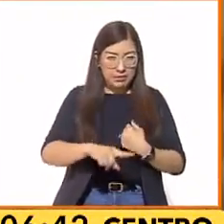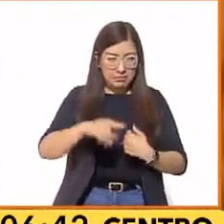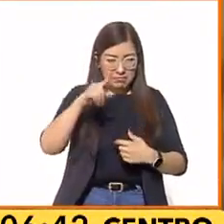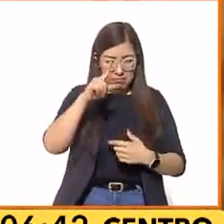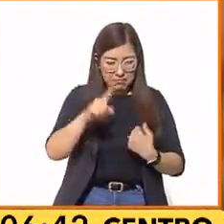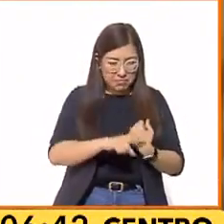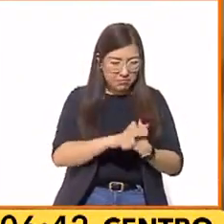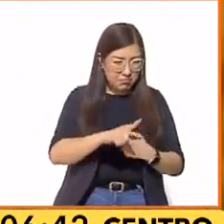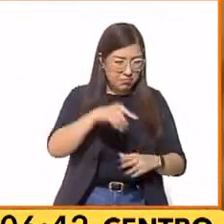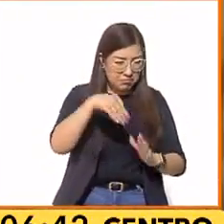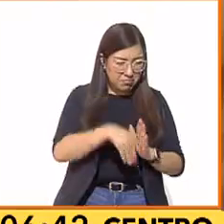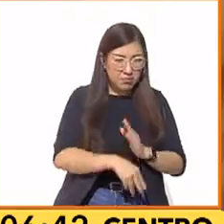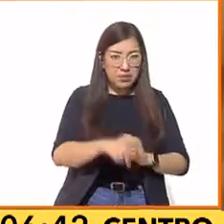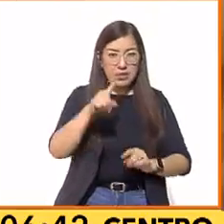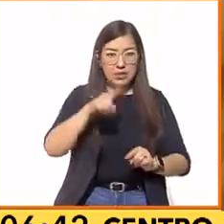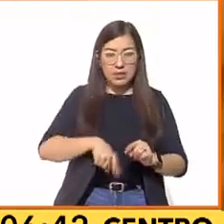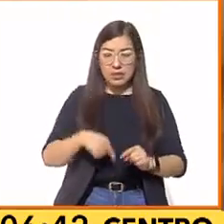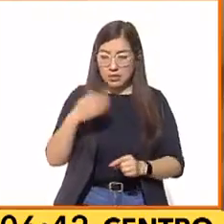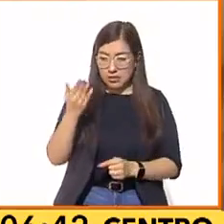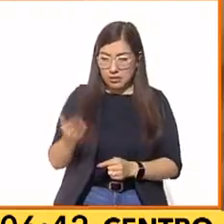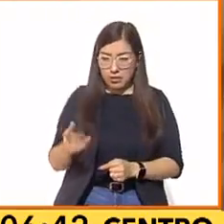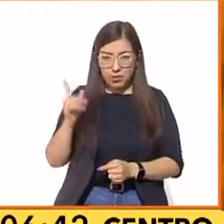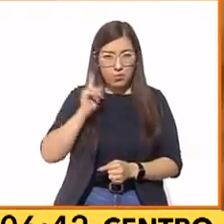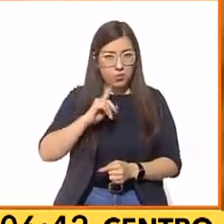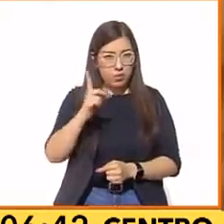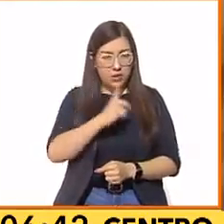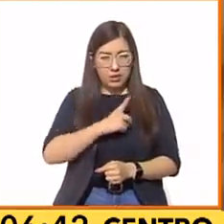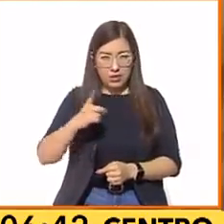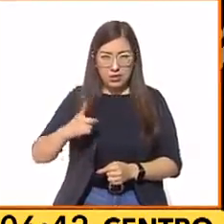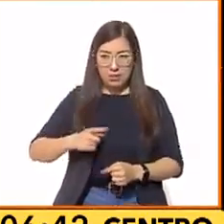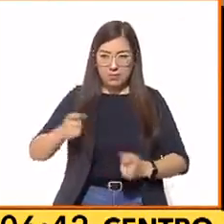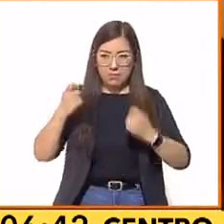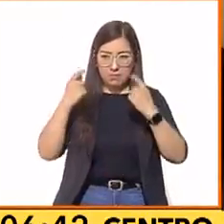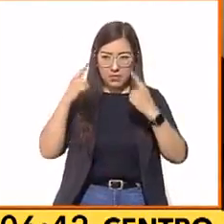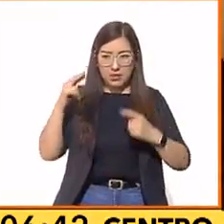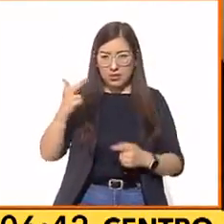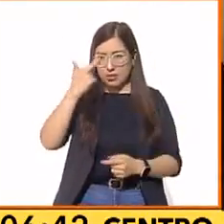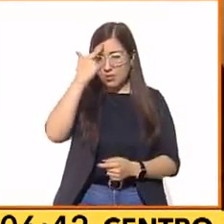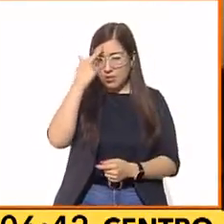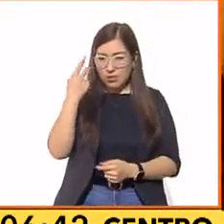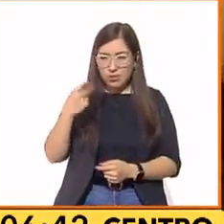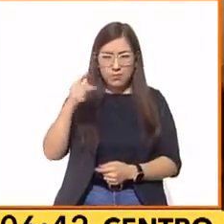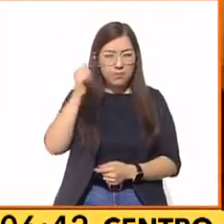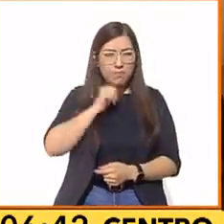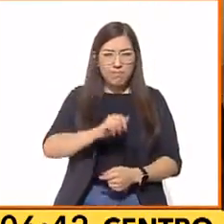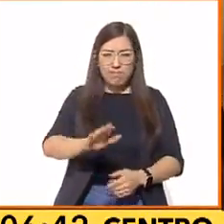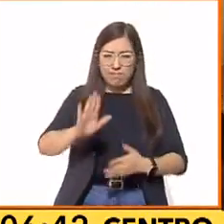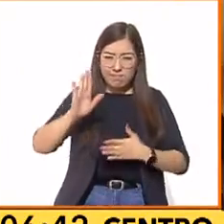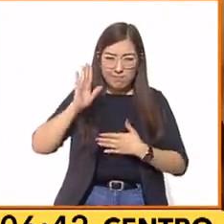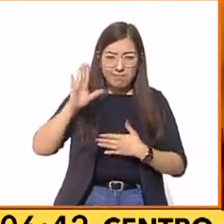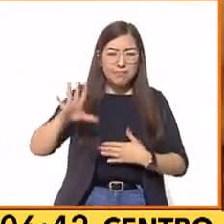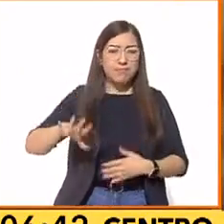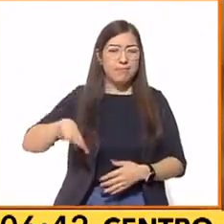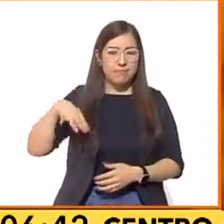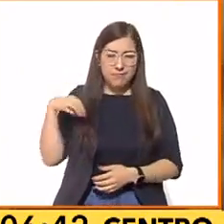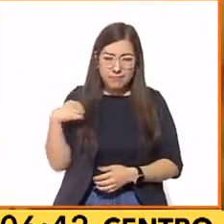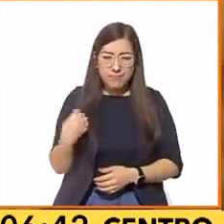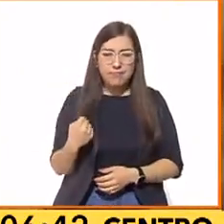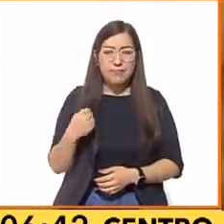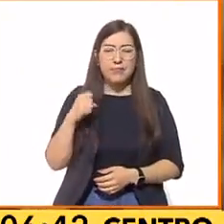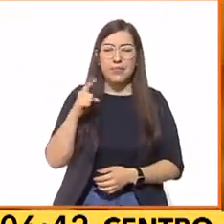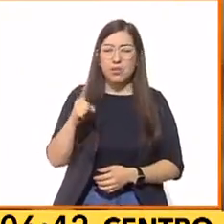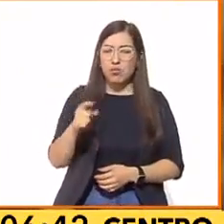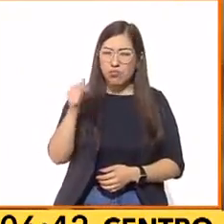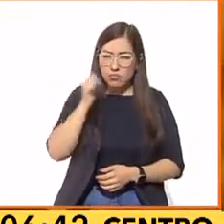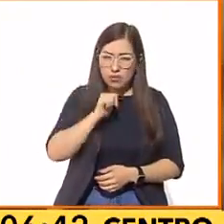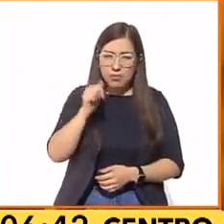una mujer extraordinaria que tiene que ser recordada por sus convicciones, por su compromiso, por su ética, por su espíritu